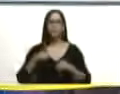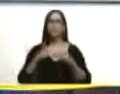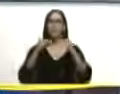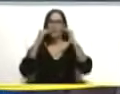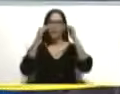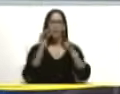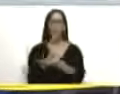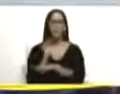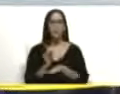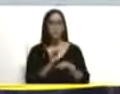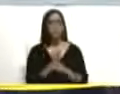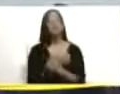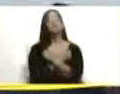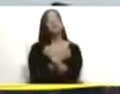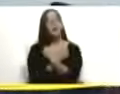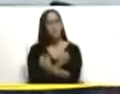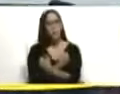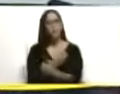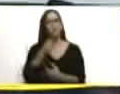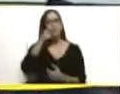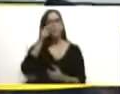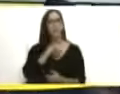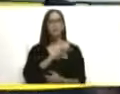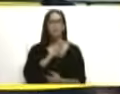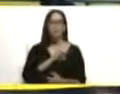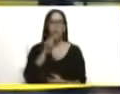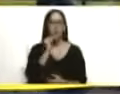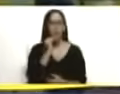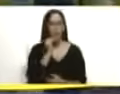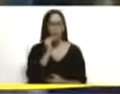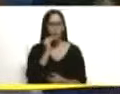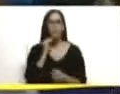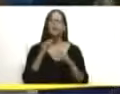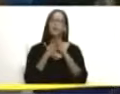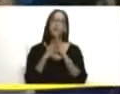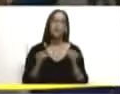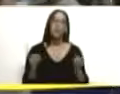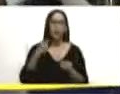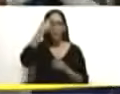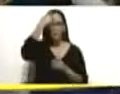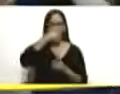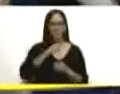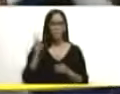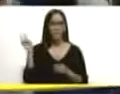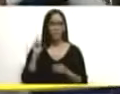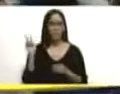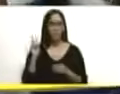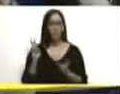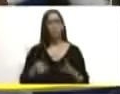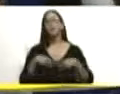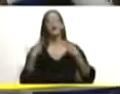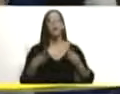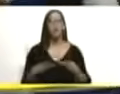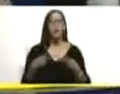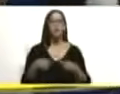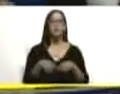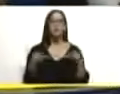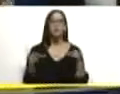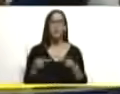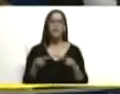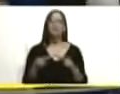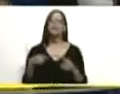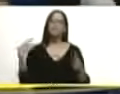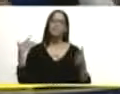protección, de amor y de seguridad social a la juventud y a toda la población venezolana con la nueva generación de